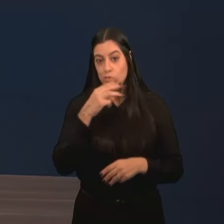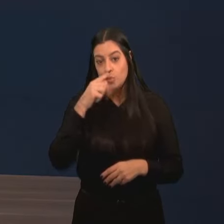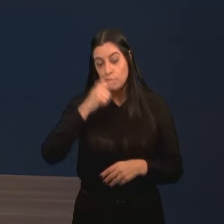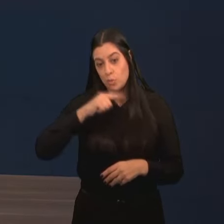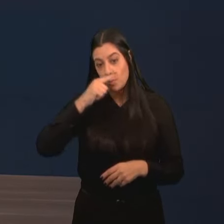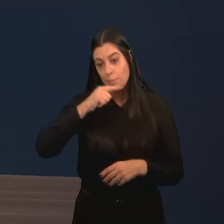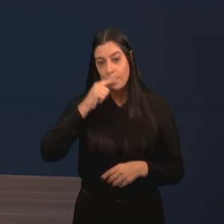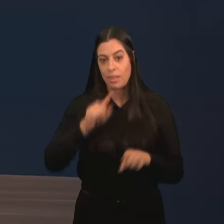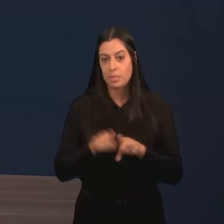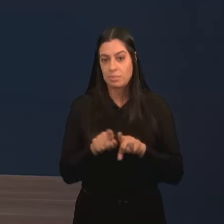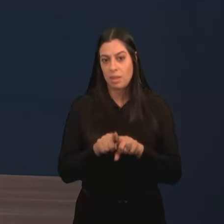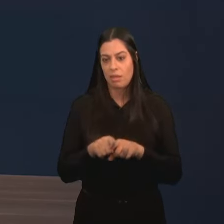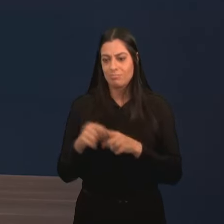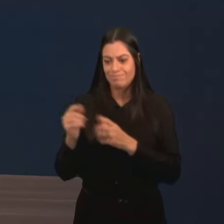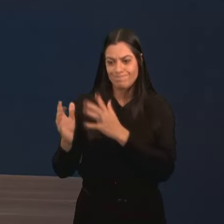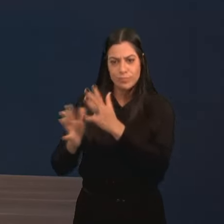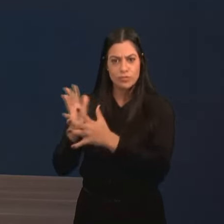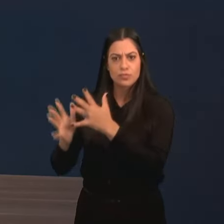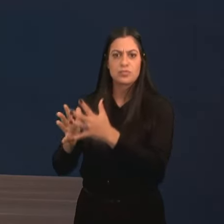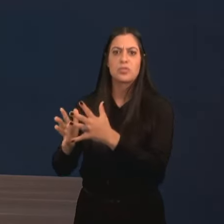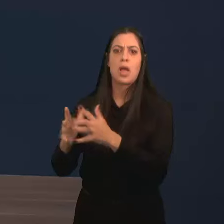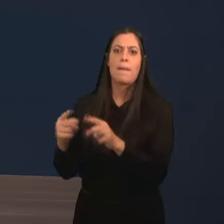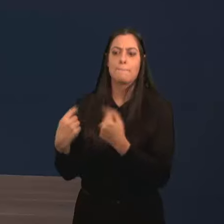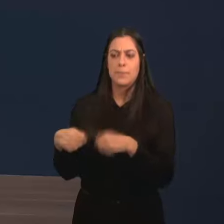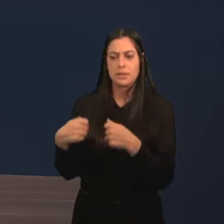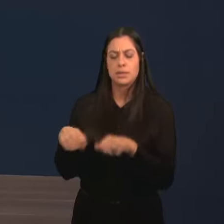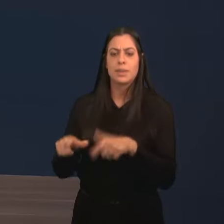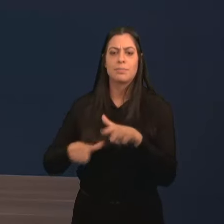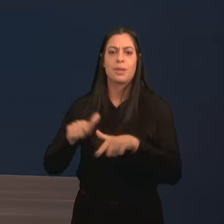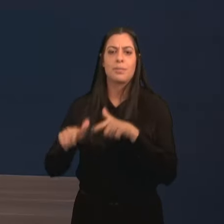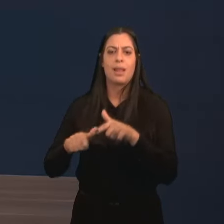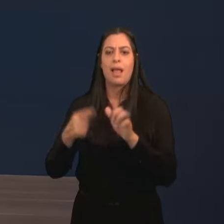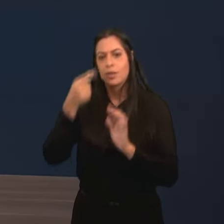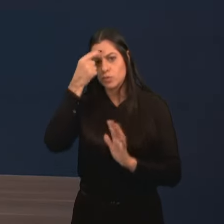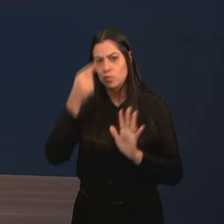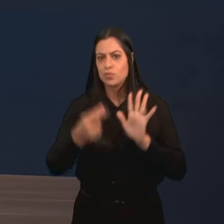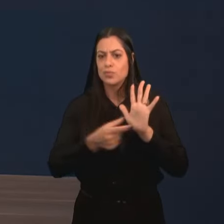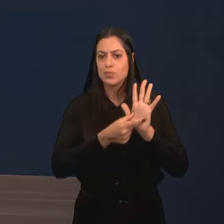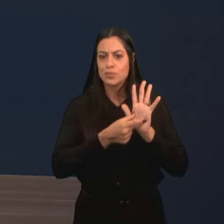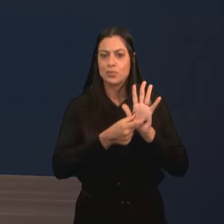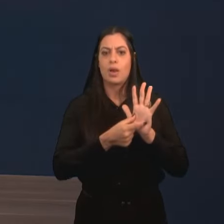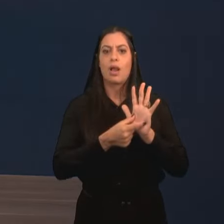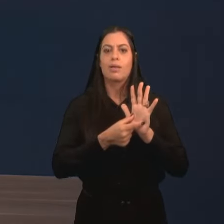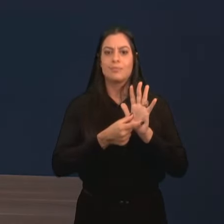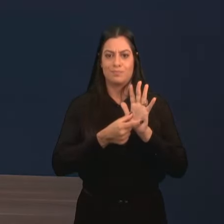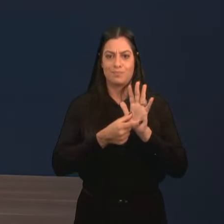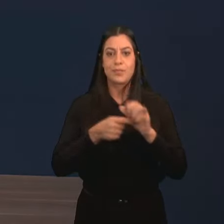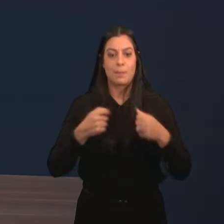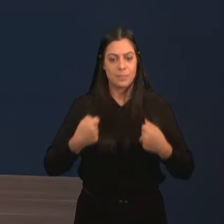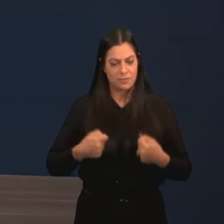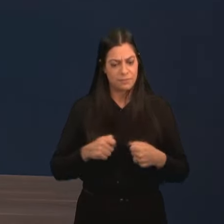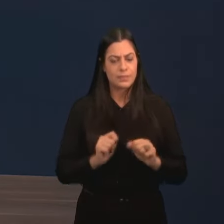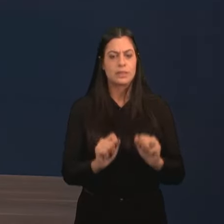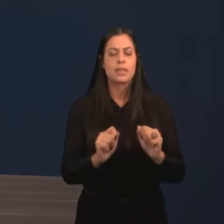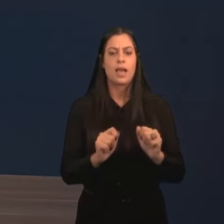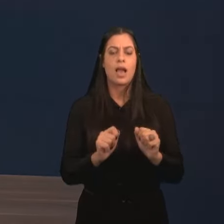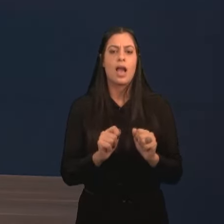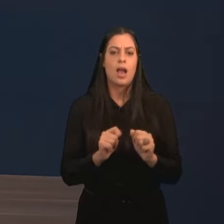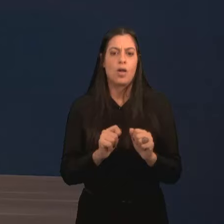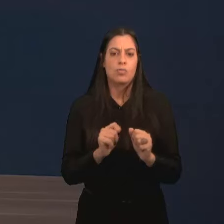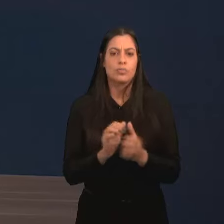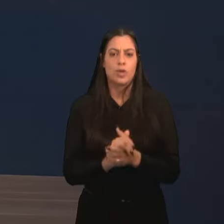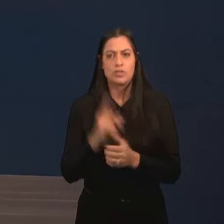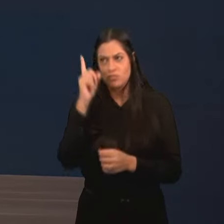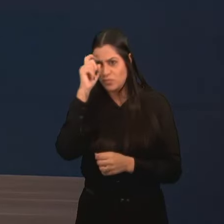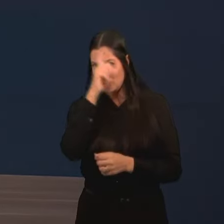el ministro Gilmar mencionó. Tenemos que trabajar con la inteligencia artificial para enfrentar los